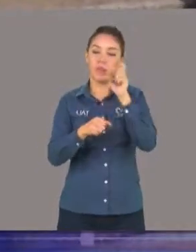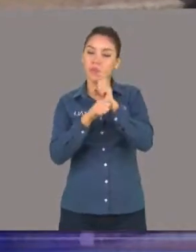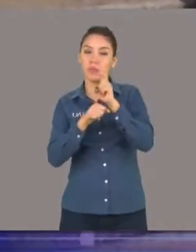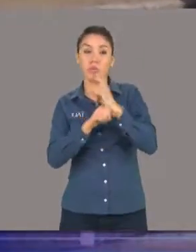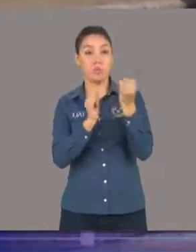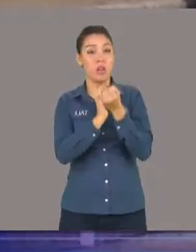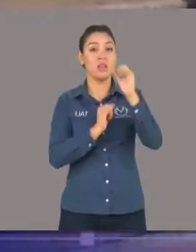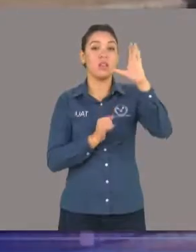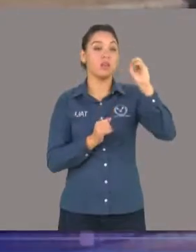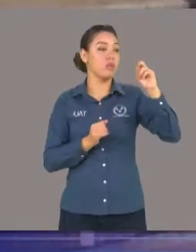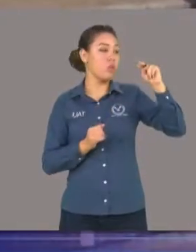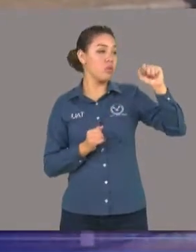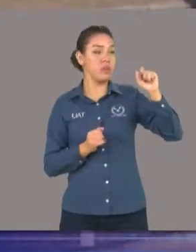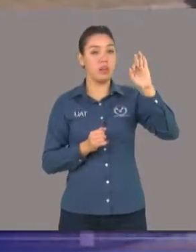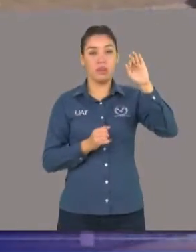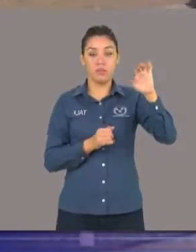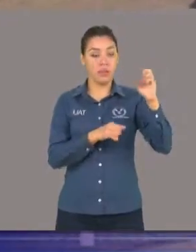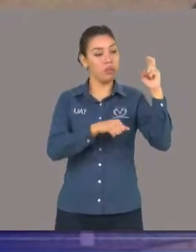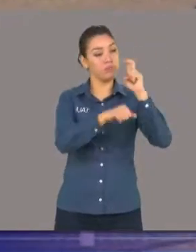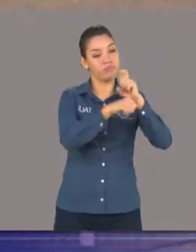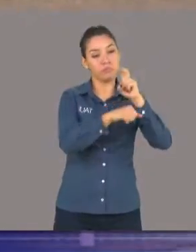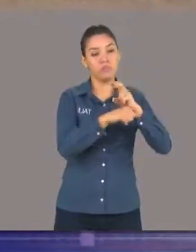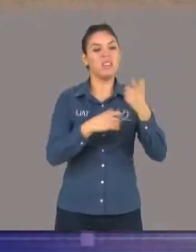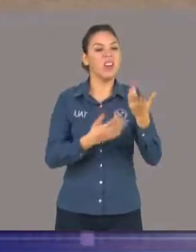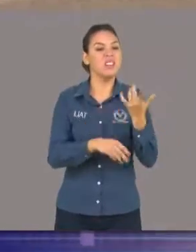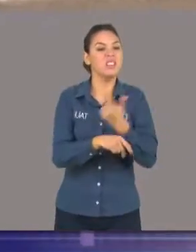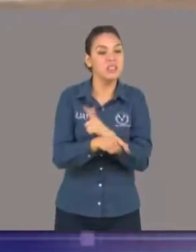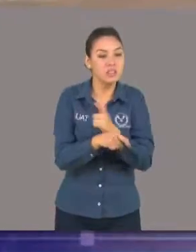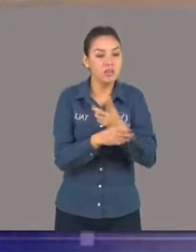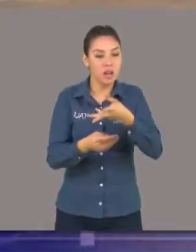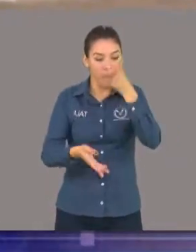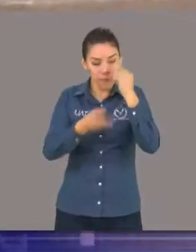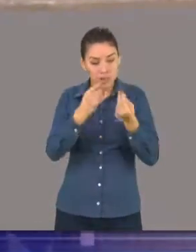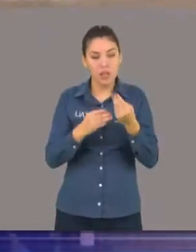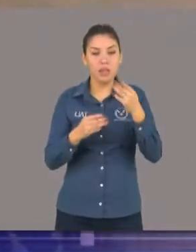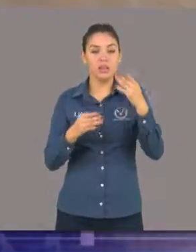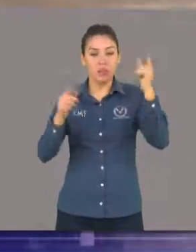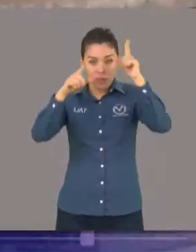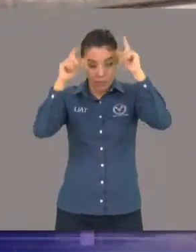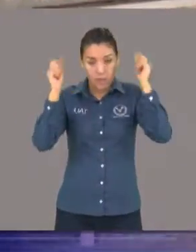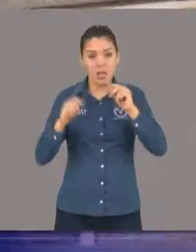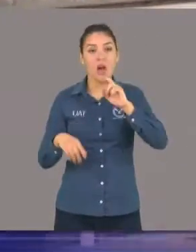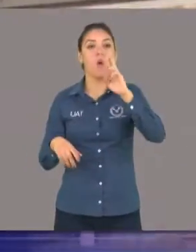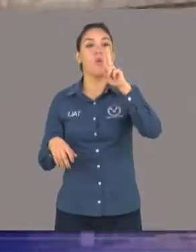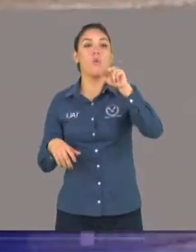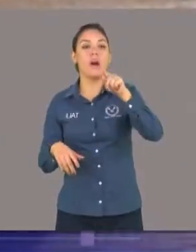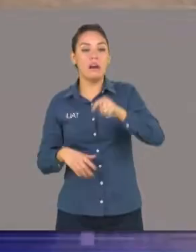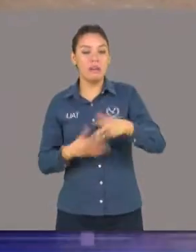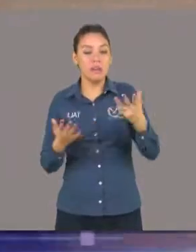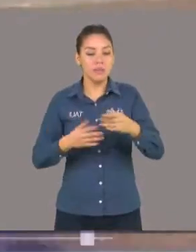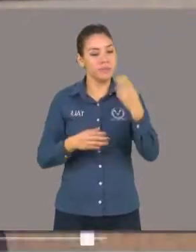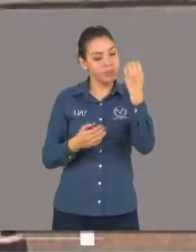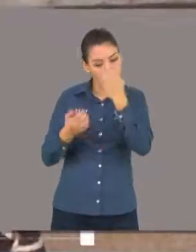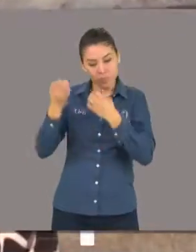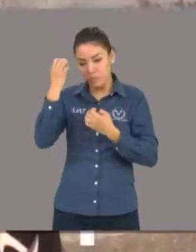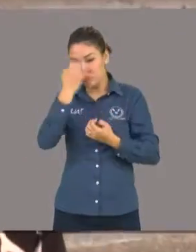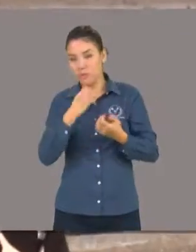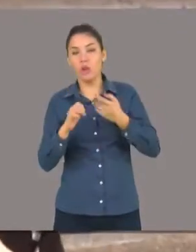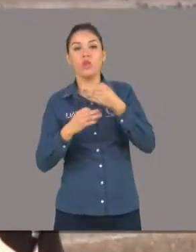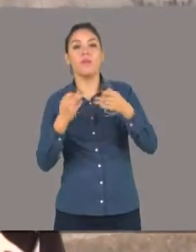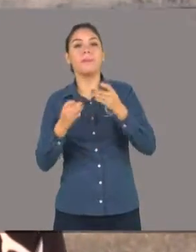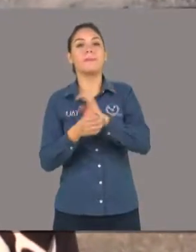como es Comase, lo cual lo tuvimos muchos beneficios, siendo reconocida nuevamente. Las